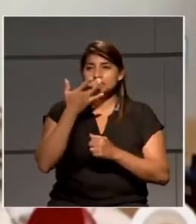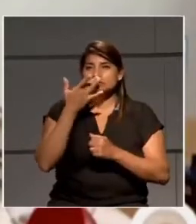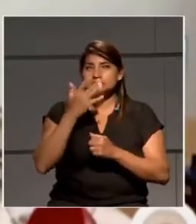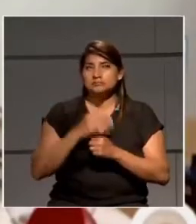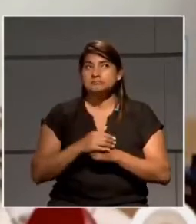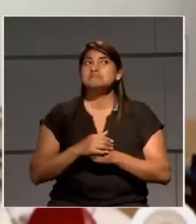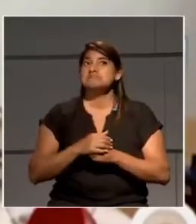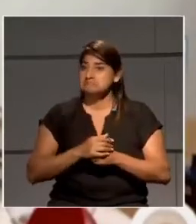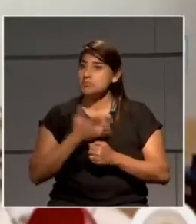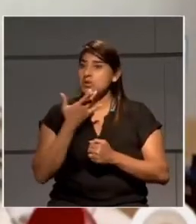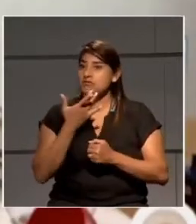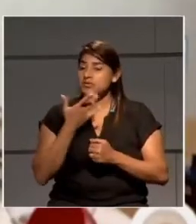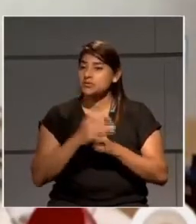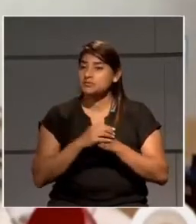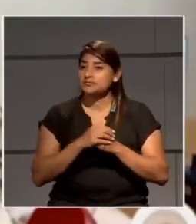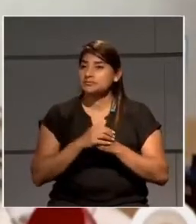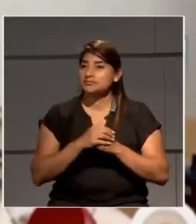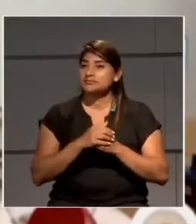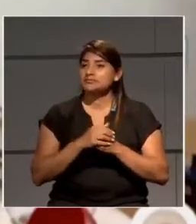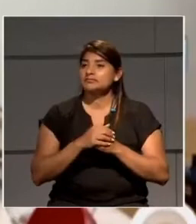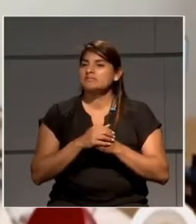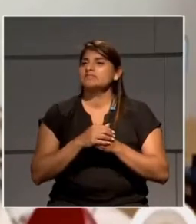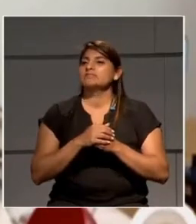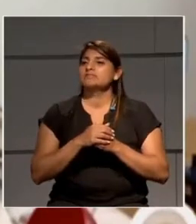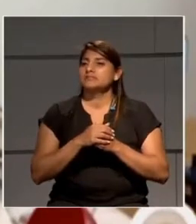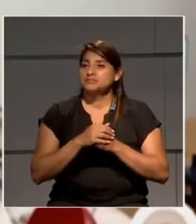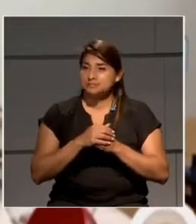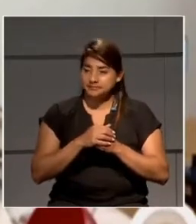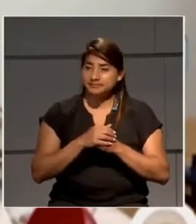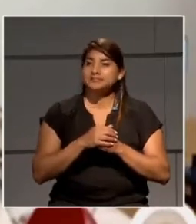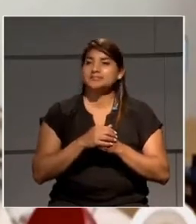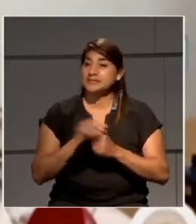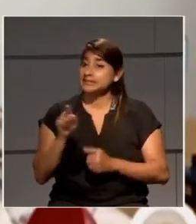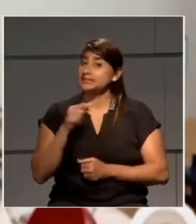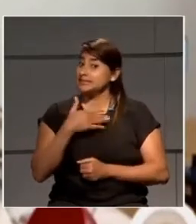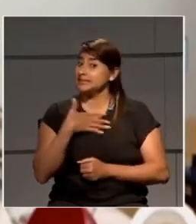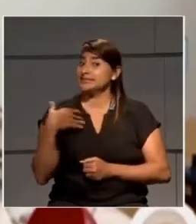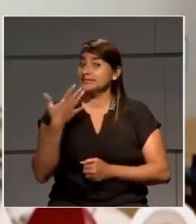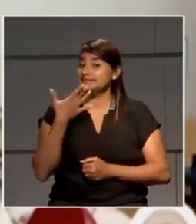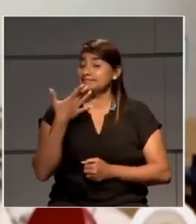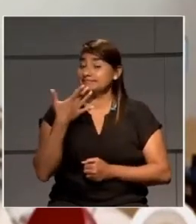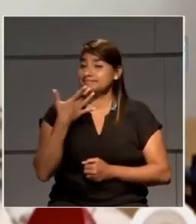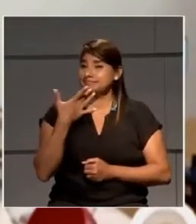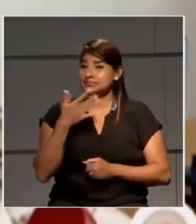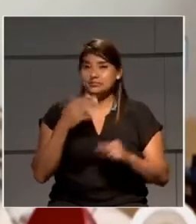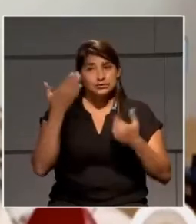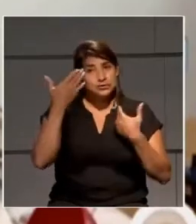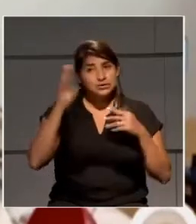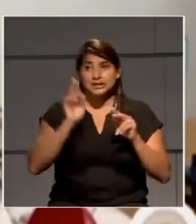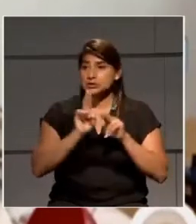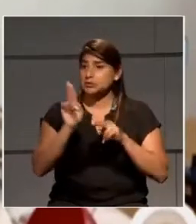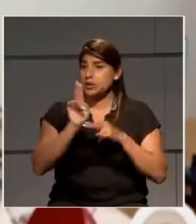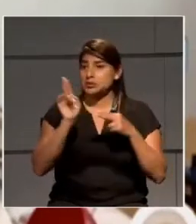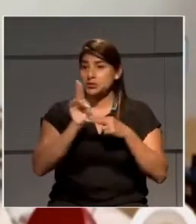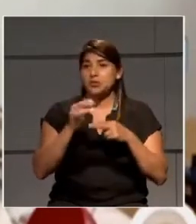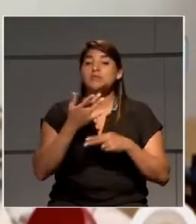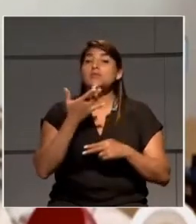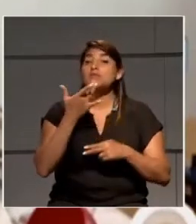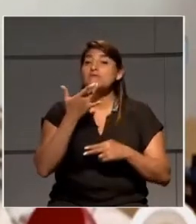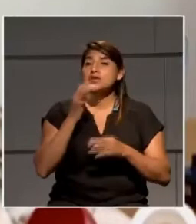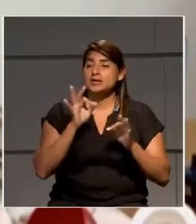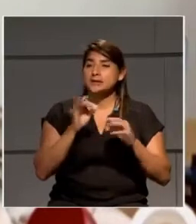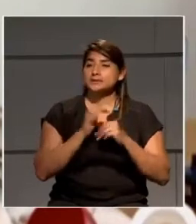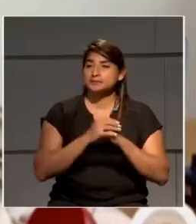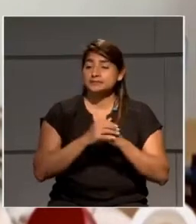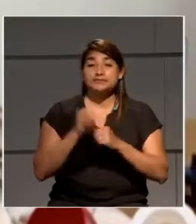rico. ¡Huela! ¡Ay, qué rico huele! ¿Quién sabe qué eran estos palitos? Pero huelen muy rico. En